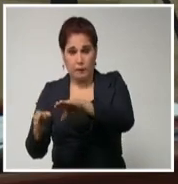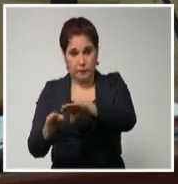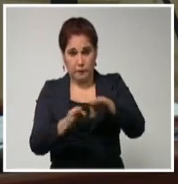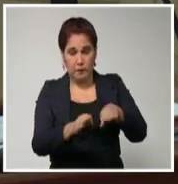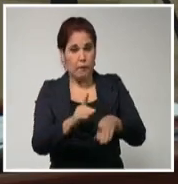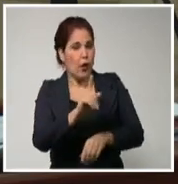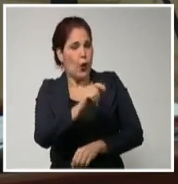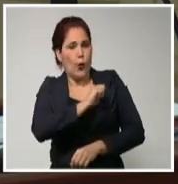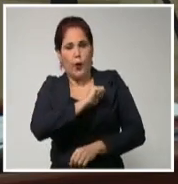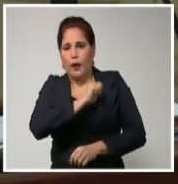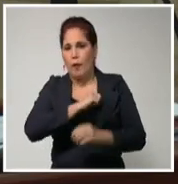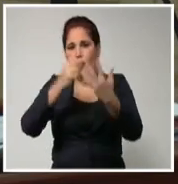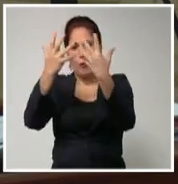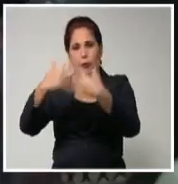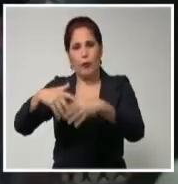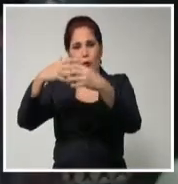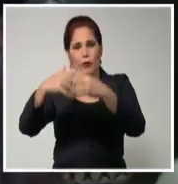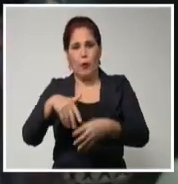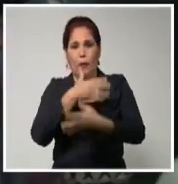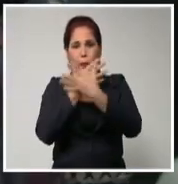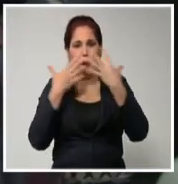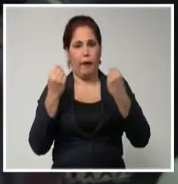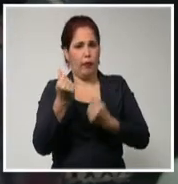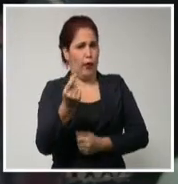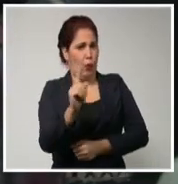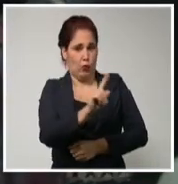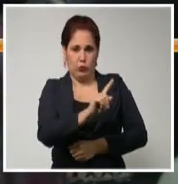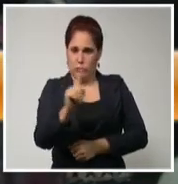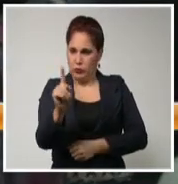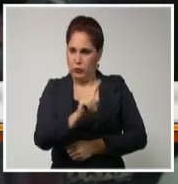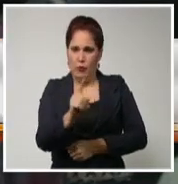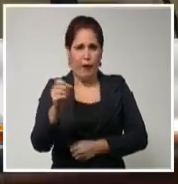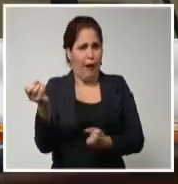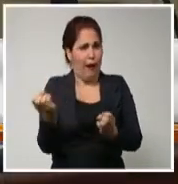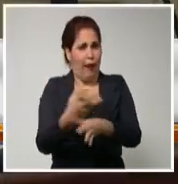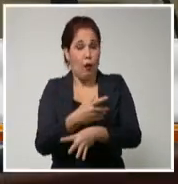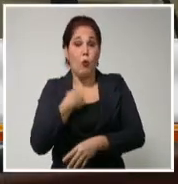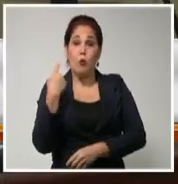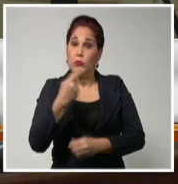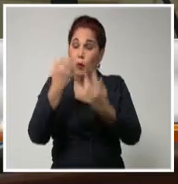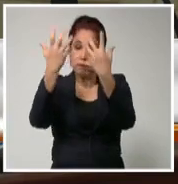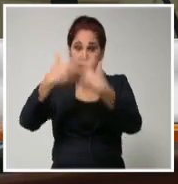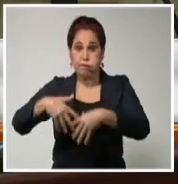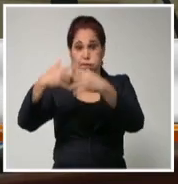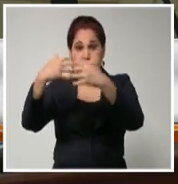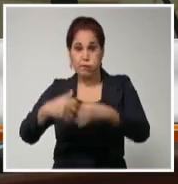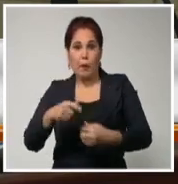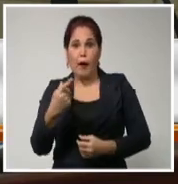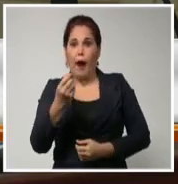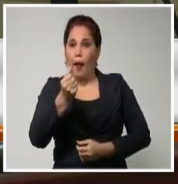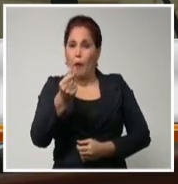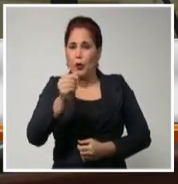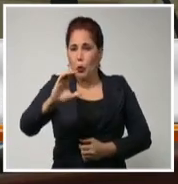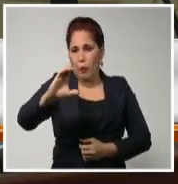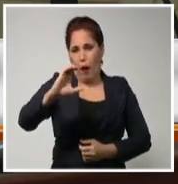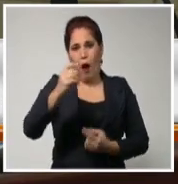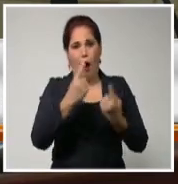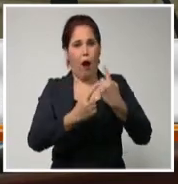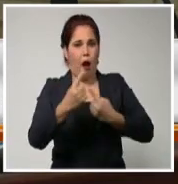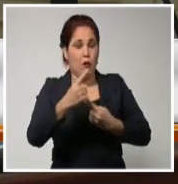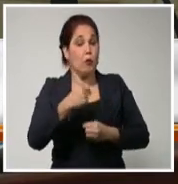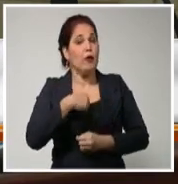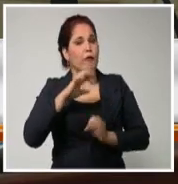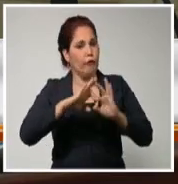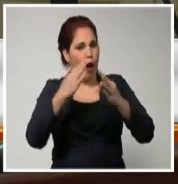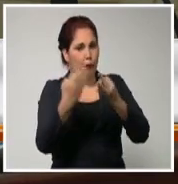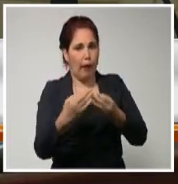que nadie produzca para vender. Es obvio que si producimos es para ganar un poquito, porque también tenemos una